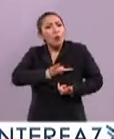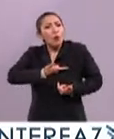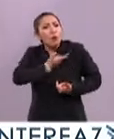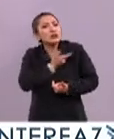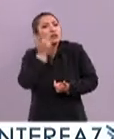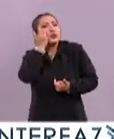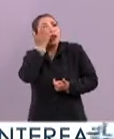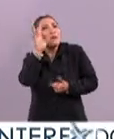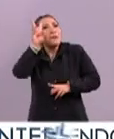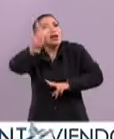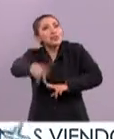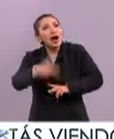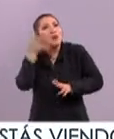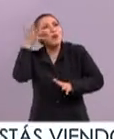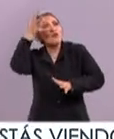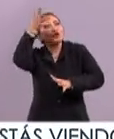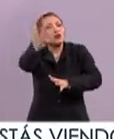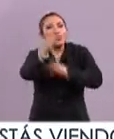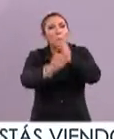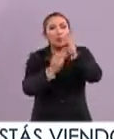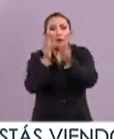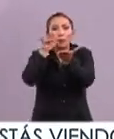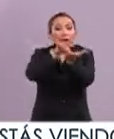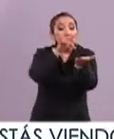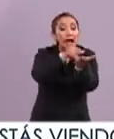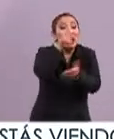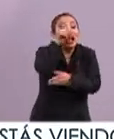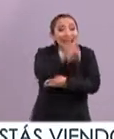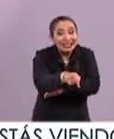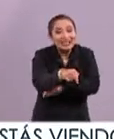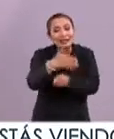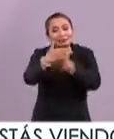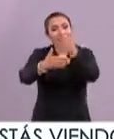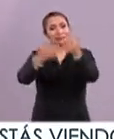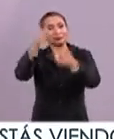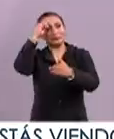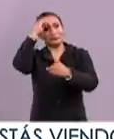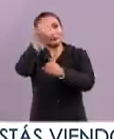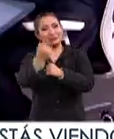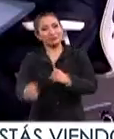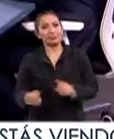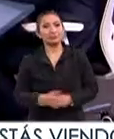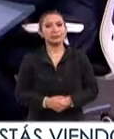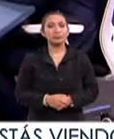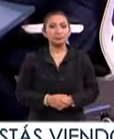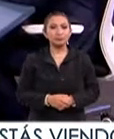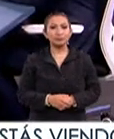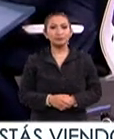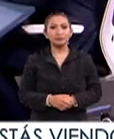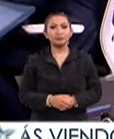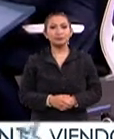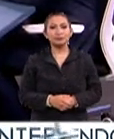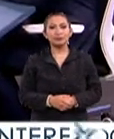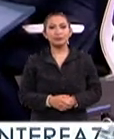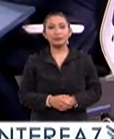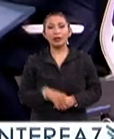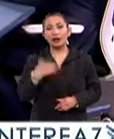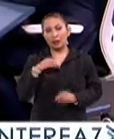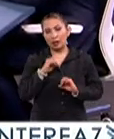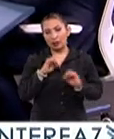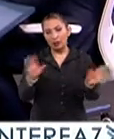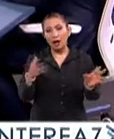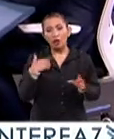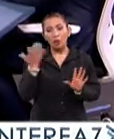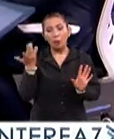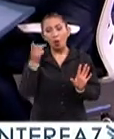que tú quieres realmente trascender en el mundo, porque de ahí es donde va a salir el talento y tu capacidad, ¿no, Anita? Claro. Claro, Tricia, y yo creo